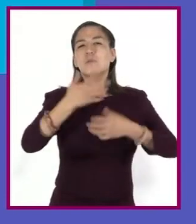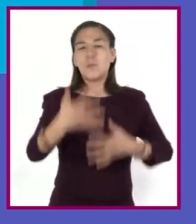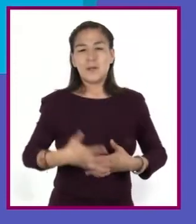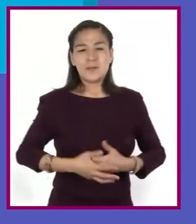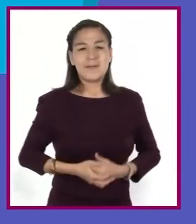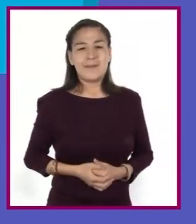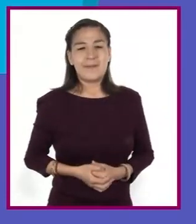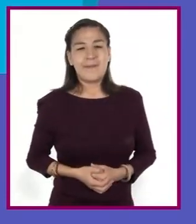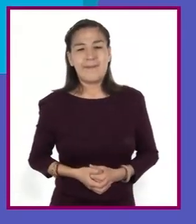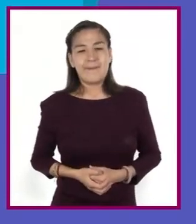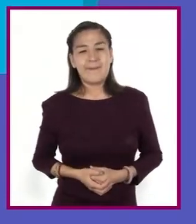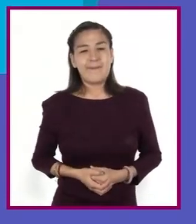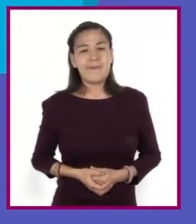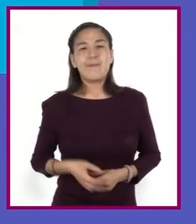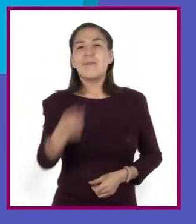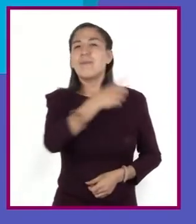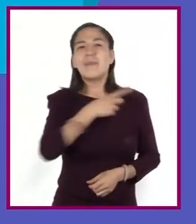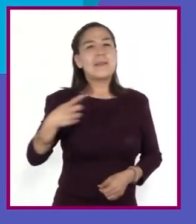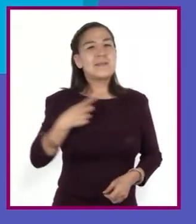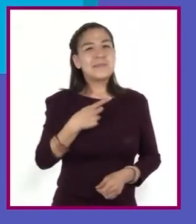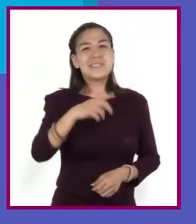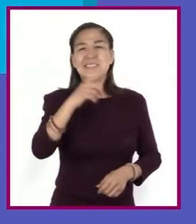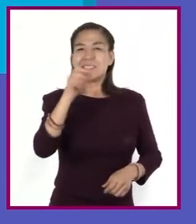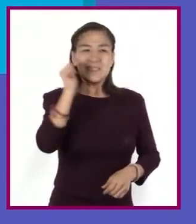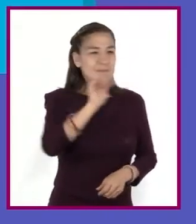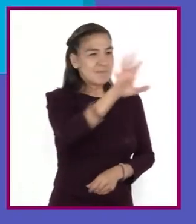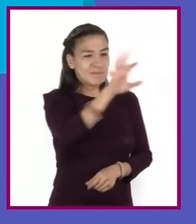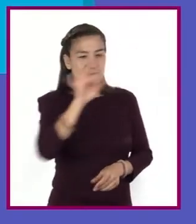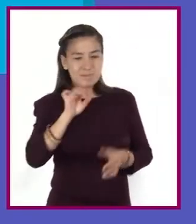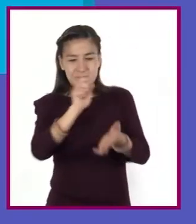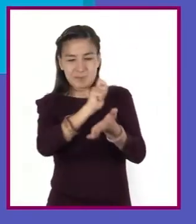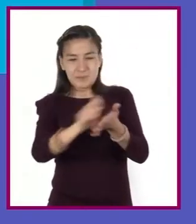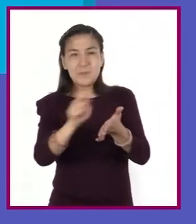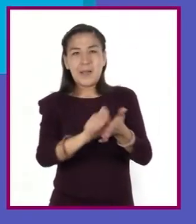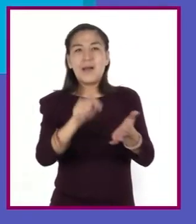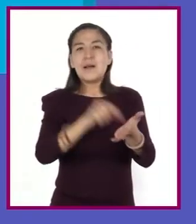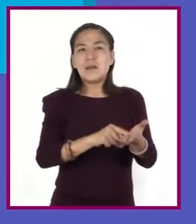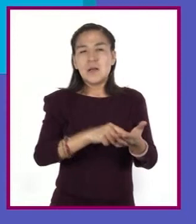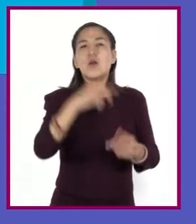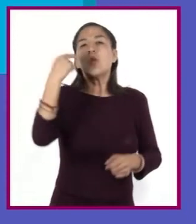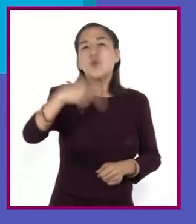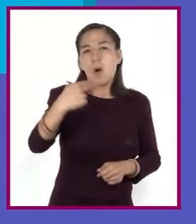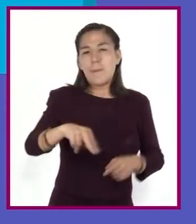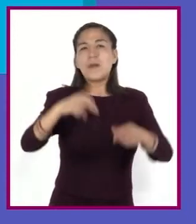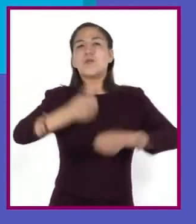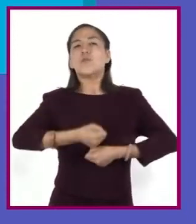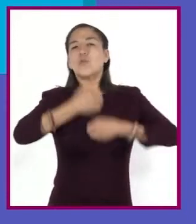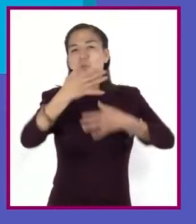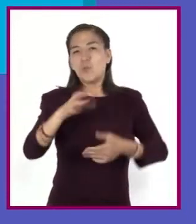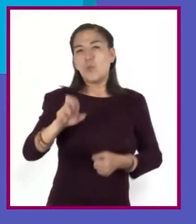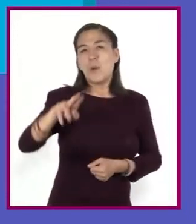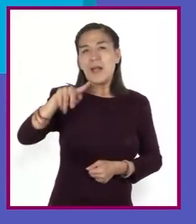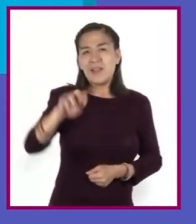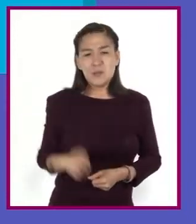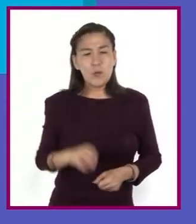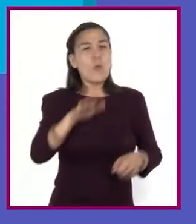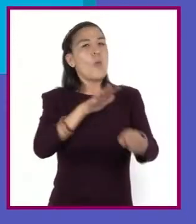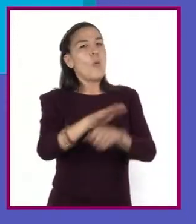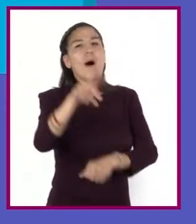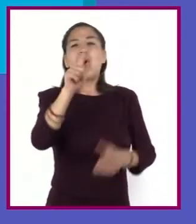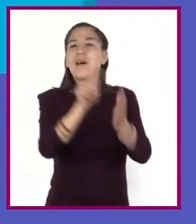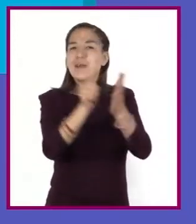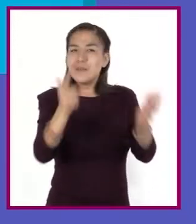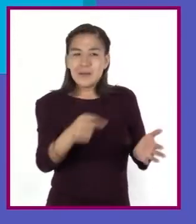aspectos que no deben perderse de vista, pues se aporta el nombre del cuento, en qué libro se